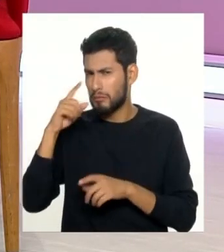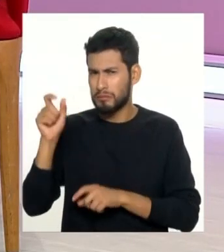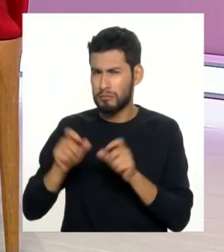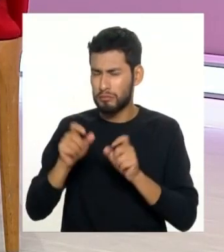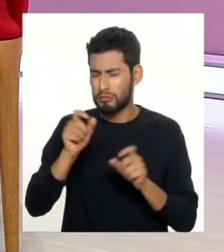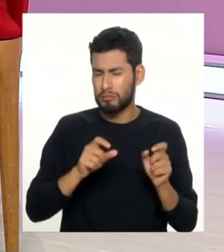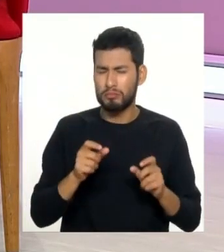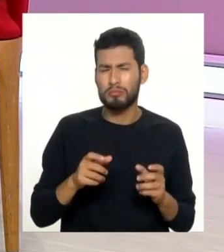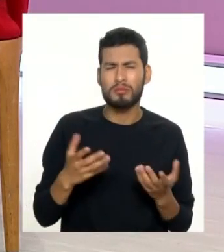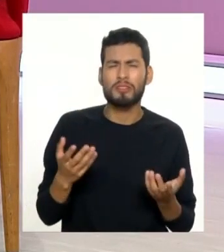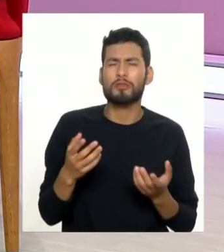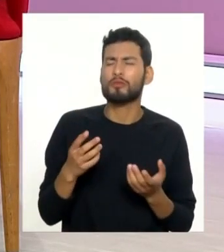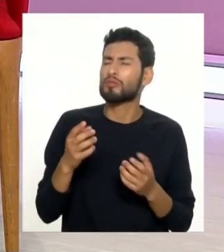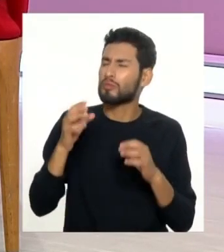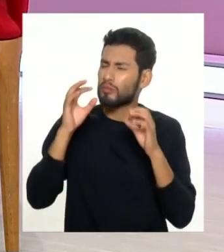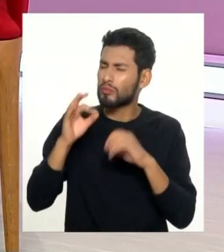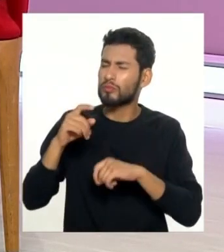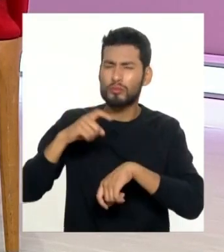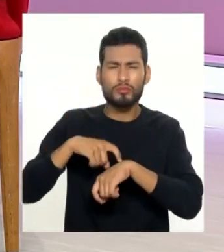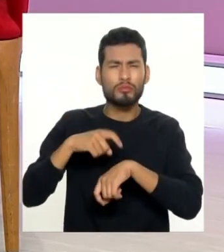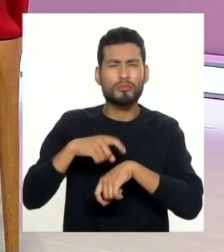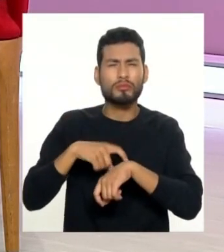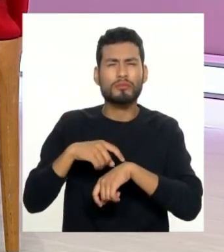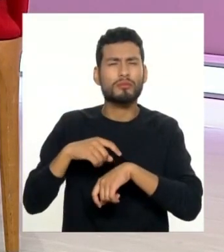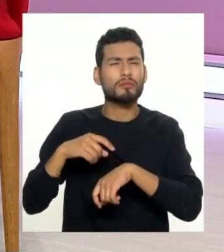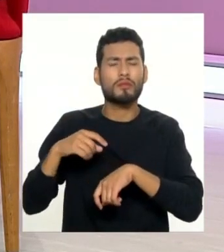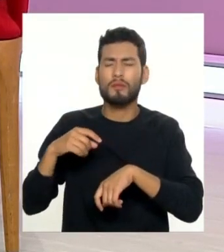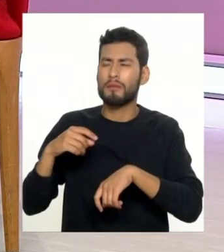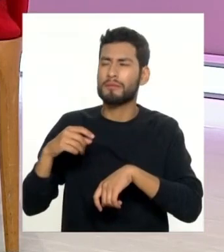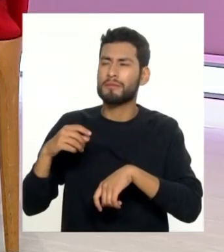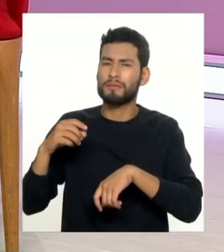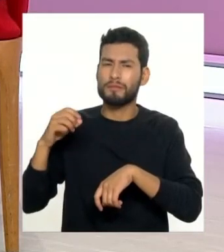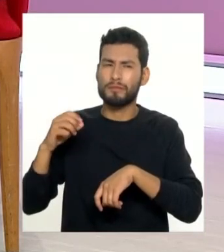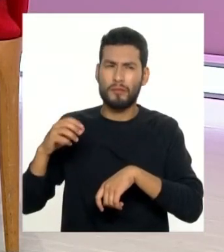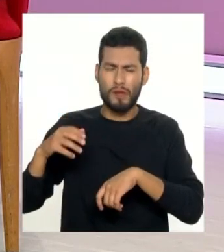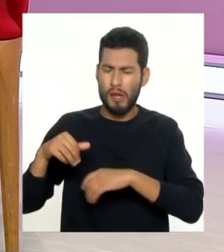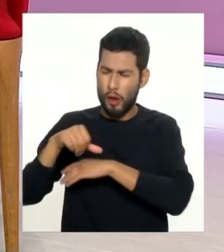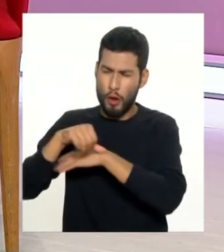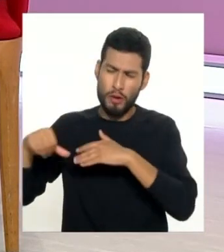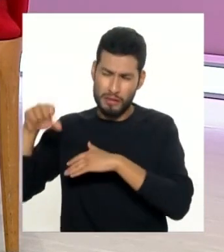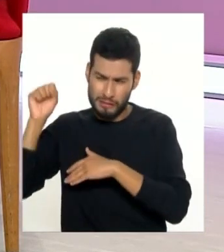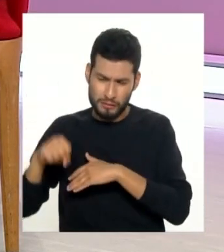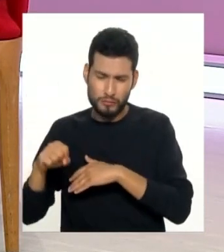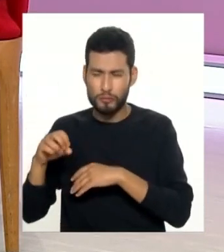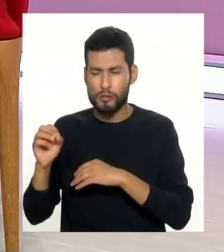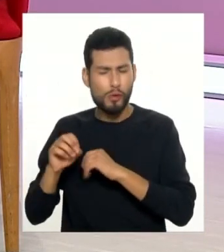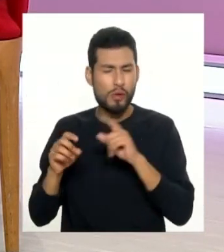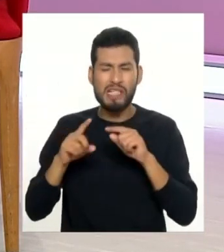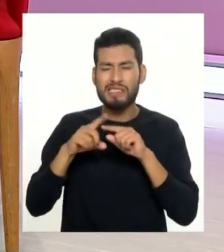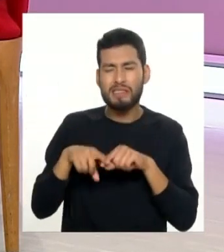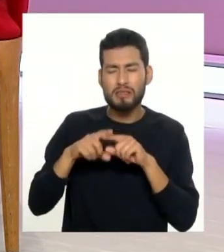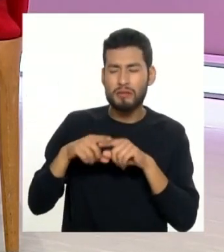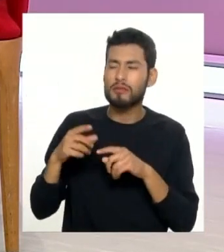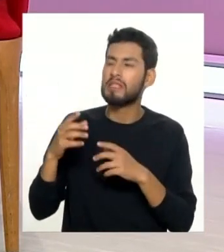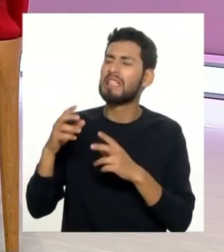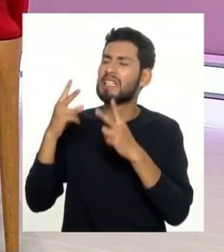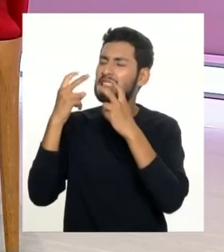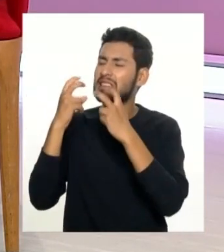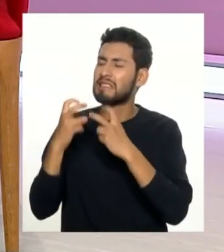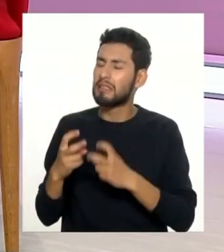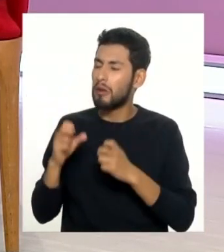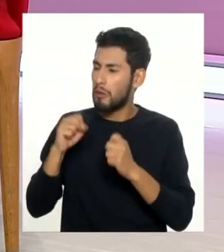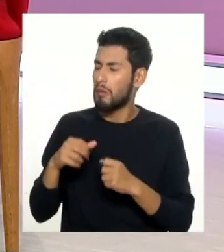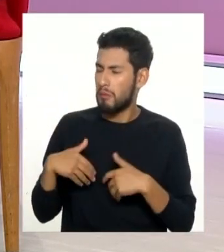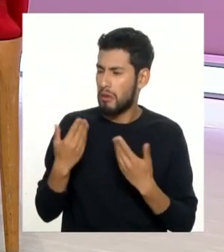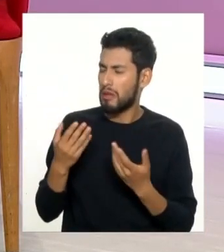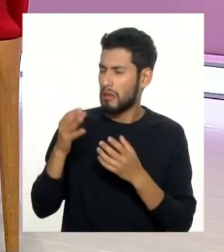televidentes cuándo es el momento en el cual uno ya debe optar por una cirugía y qué exámenes deberían de